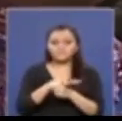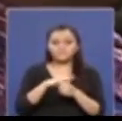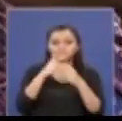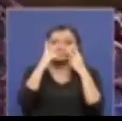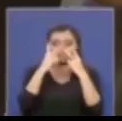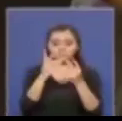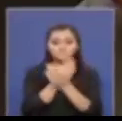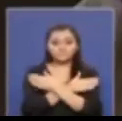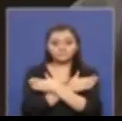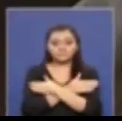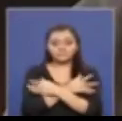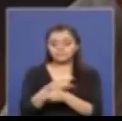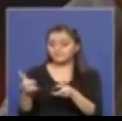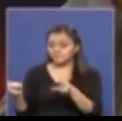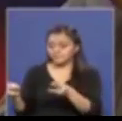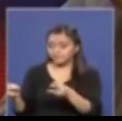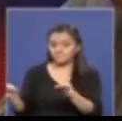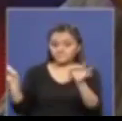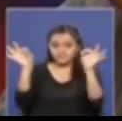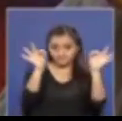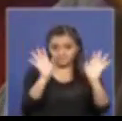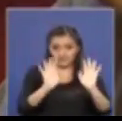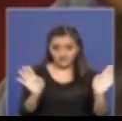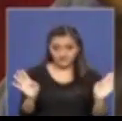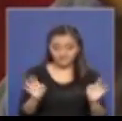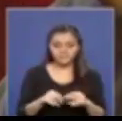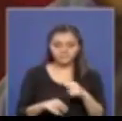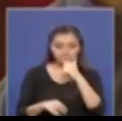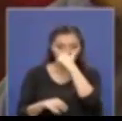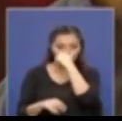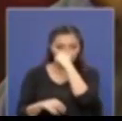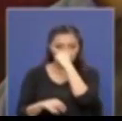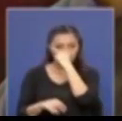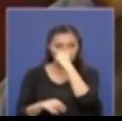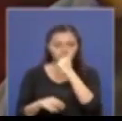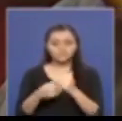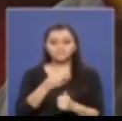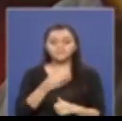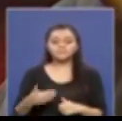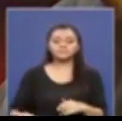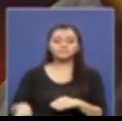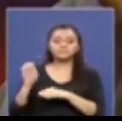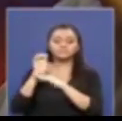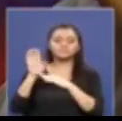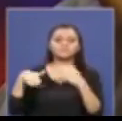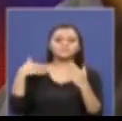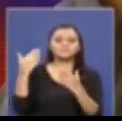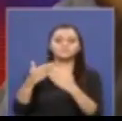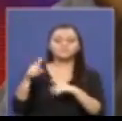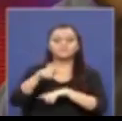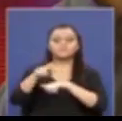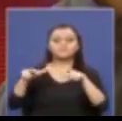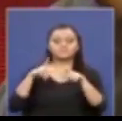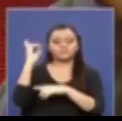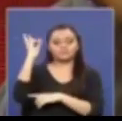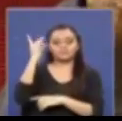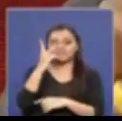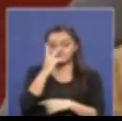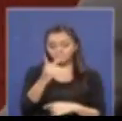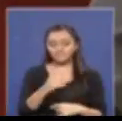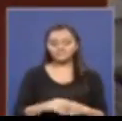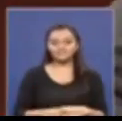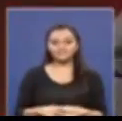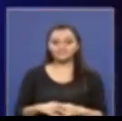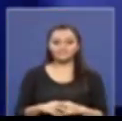saludo, ya lo encontraron, del presidente del Ecuador al llegar a esa sagrada tierra boliviana.